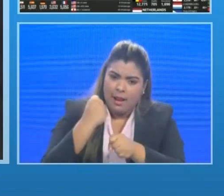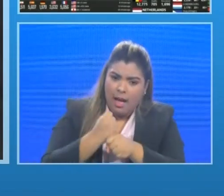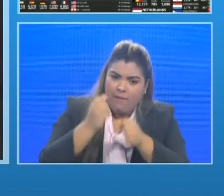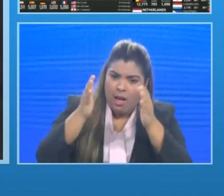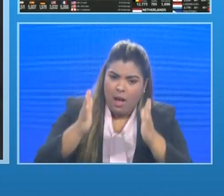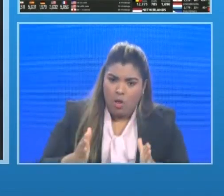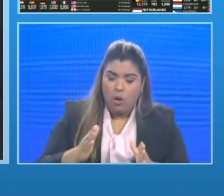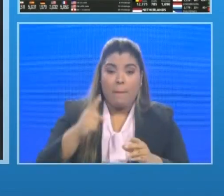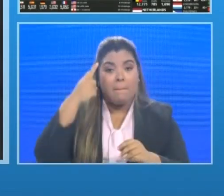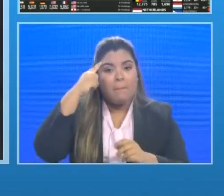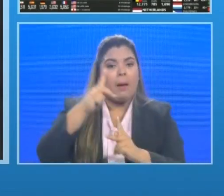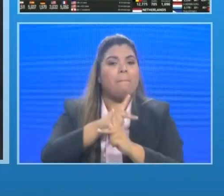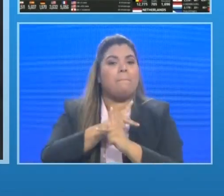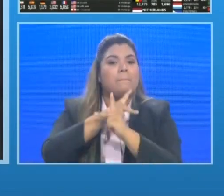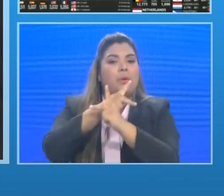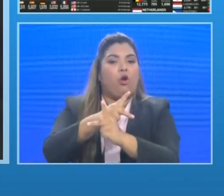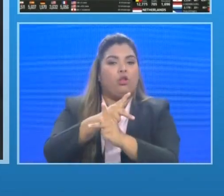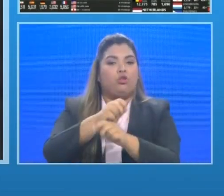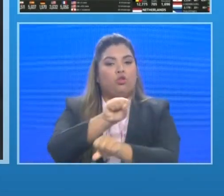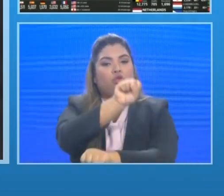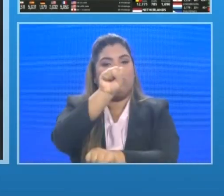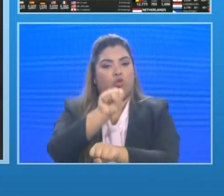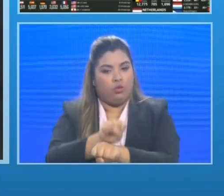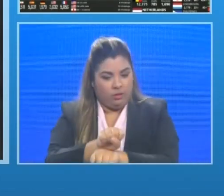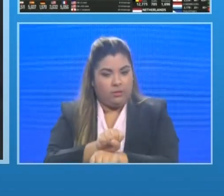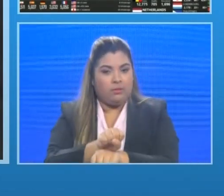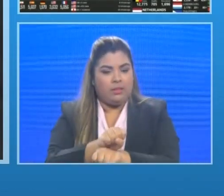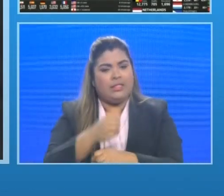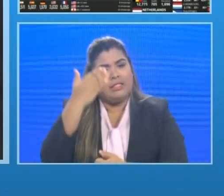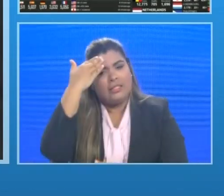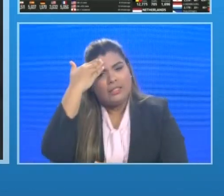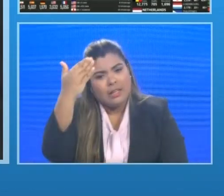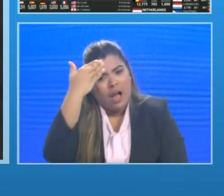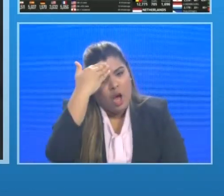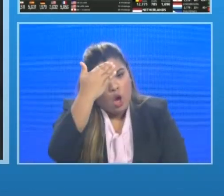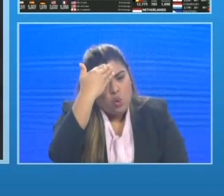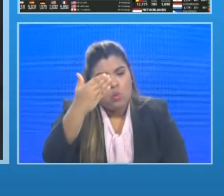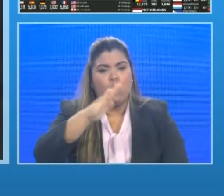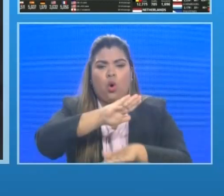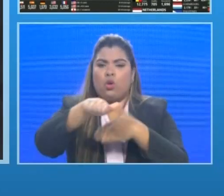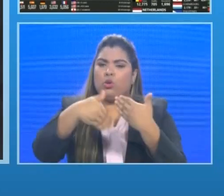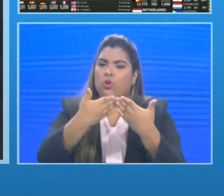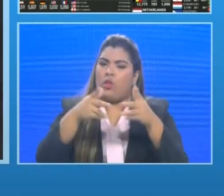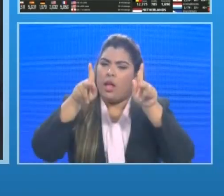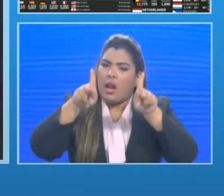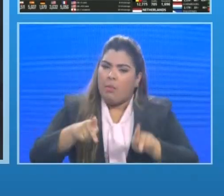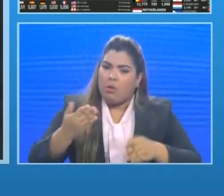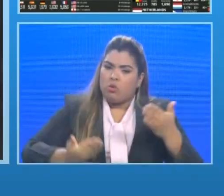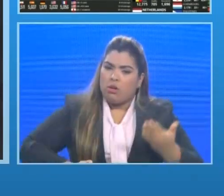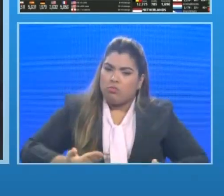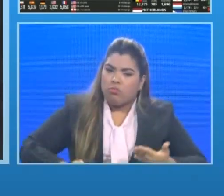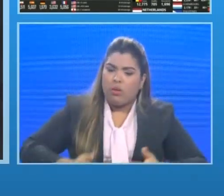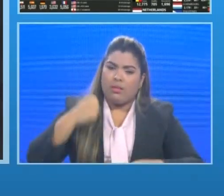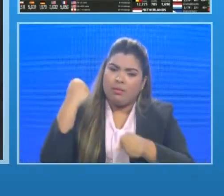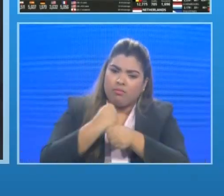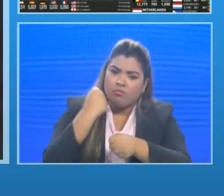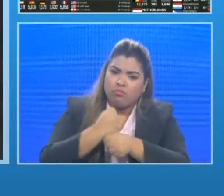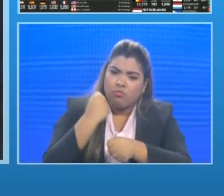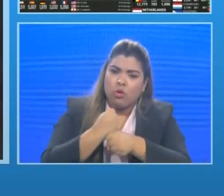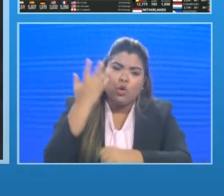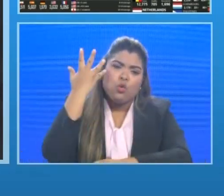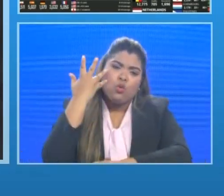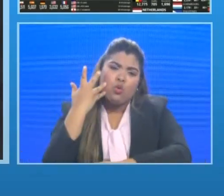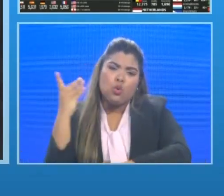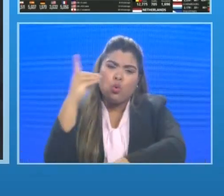protección social. Saludo afectuoso a todos los funcionarios que día a día entregan lo mejor de sí